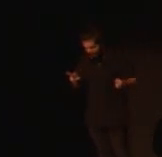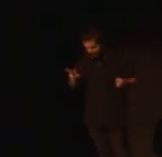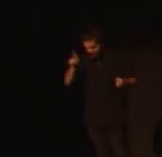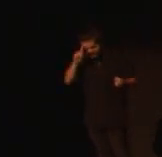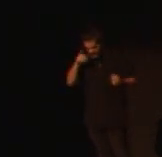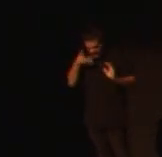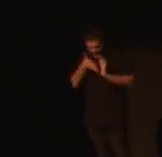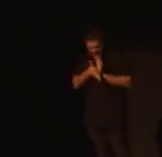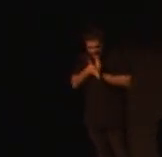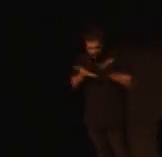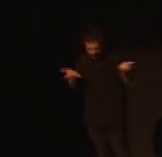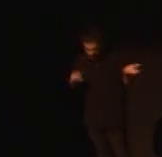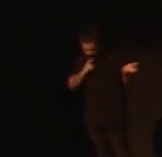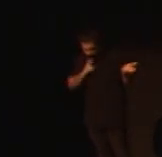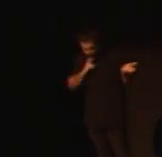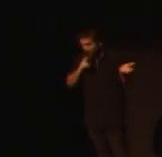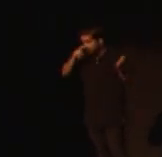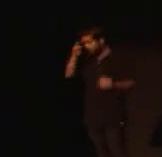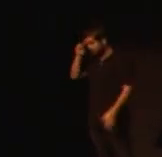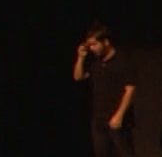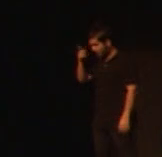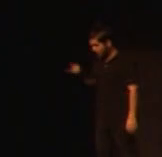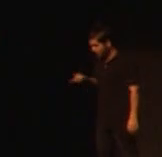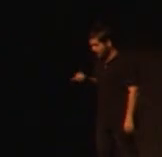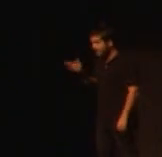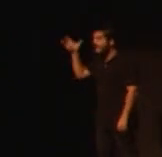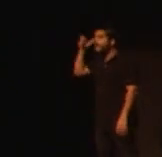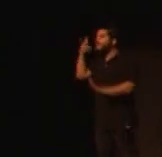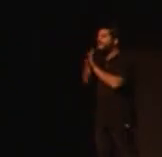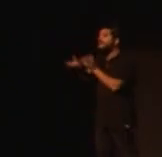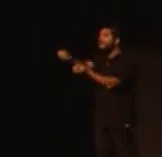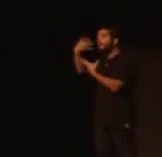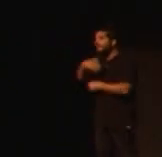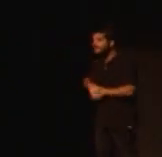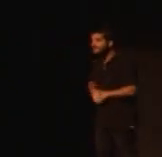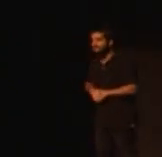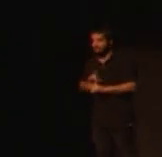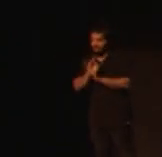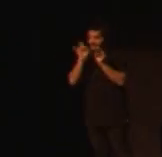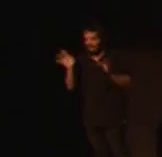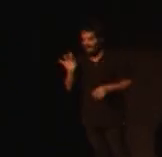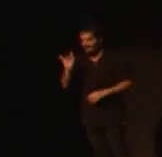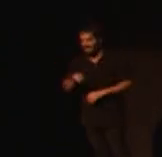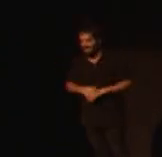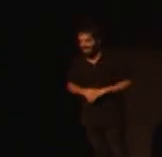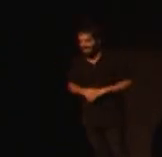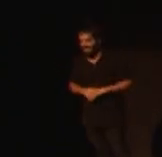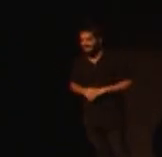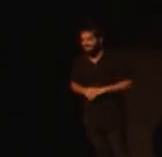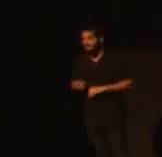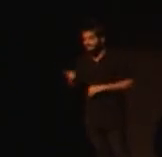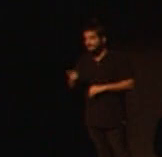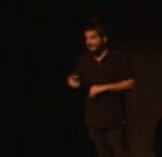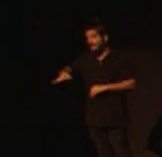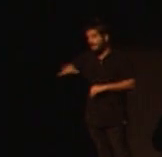cómo describirlo, ¿eh? Ah, pues no te preocupes. Audiodescripción, ¿nos lo cuentas? Claro que sí. Juan ha colocado en la izquierda